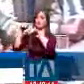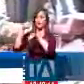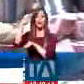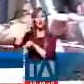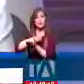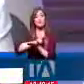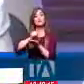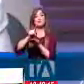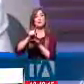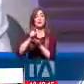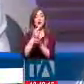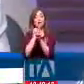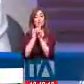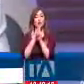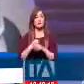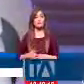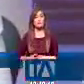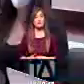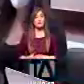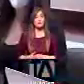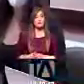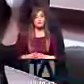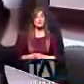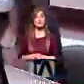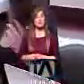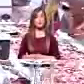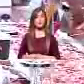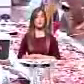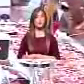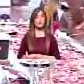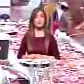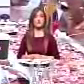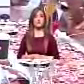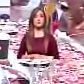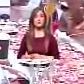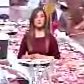espera que haya una respuesta de este caso. En Quito, Andrea Samaniego, 24 horas.